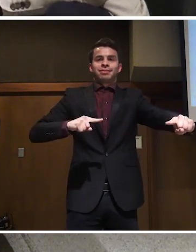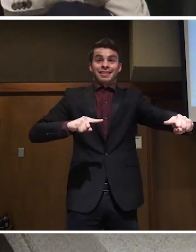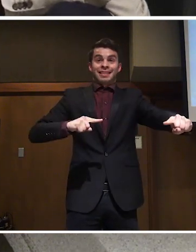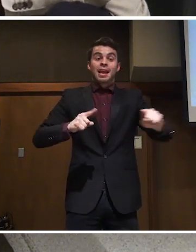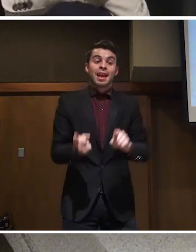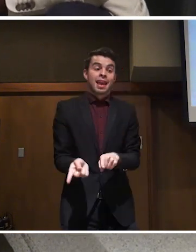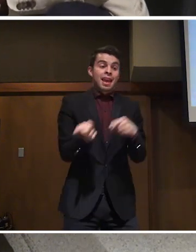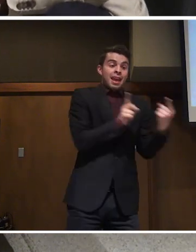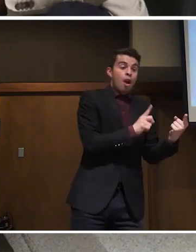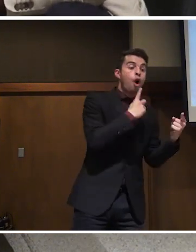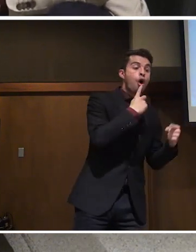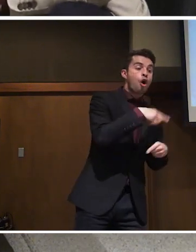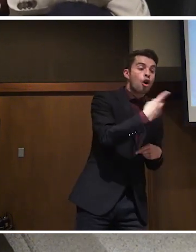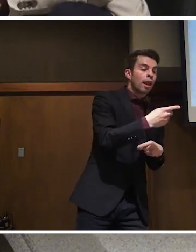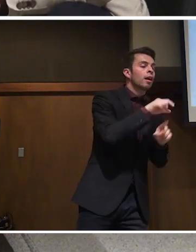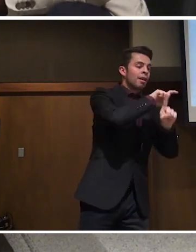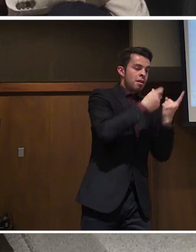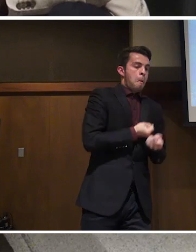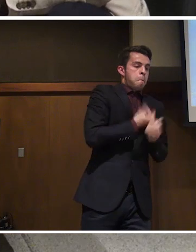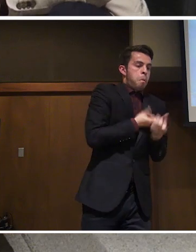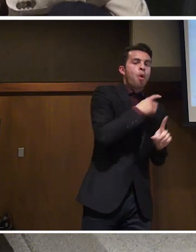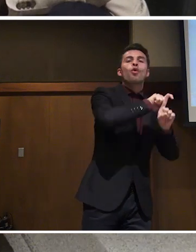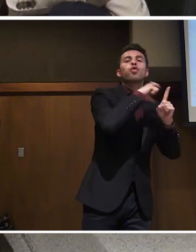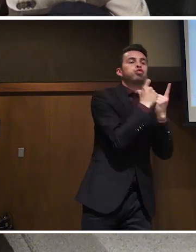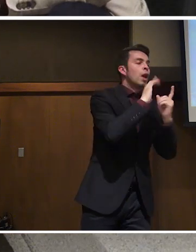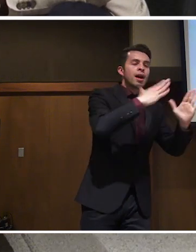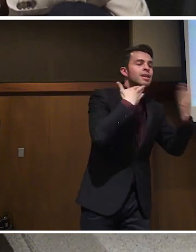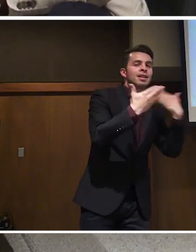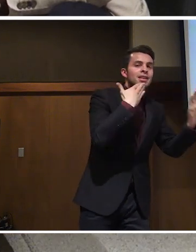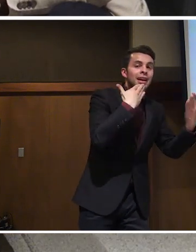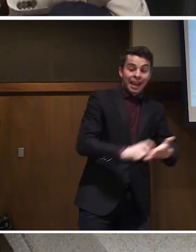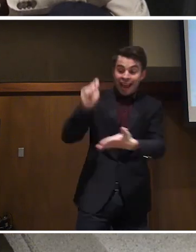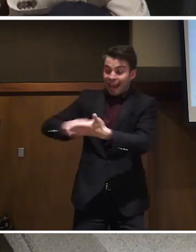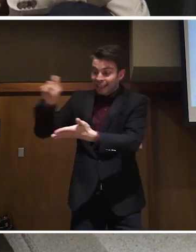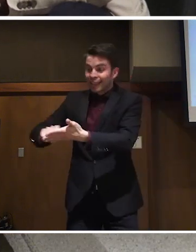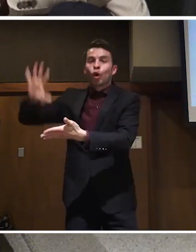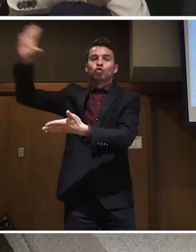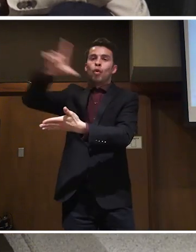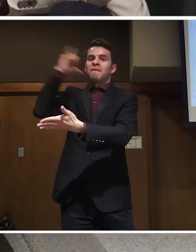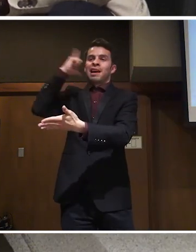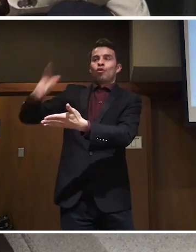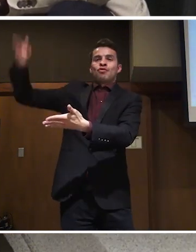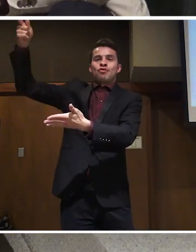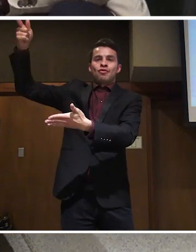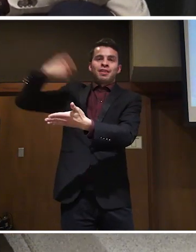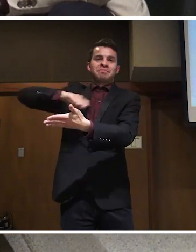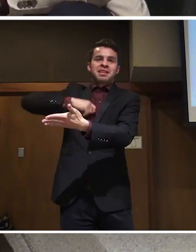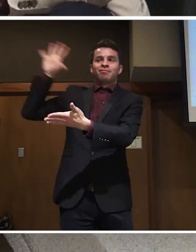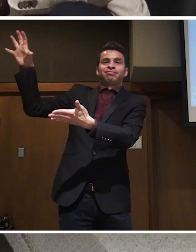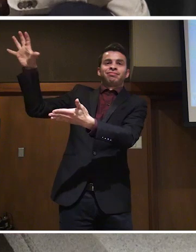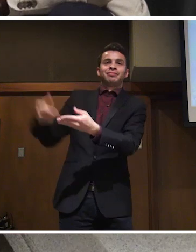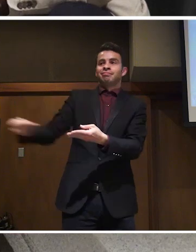de la cultura popular campesina. Y toda la sociedad colonial y la sociedad del siglo XIX y